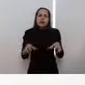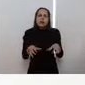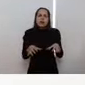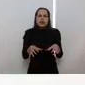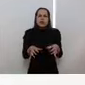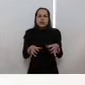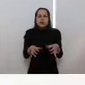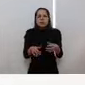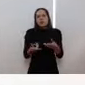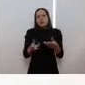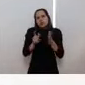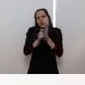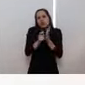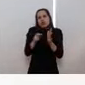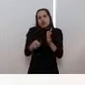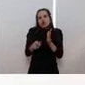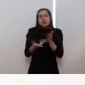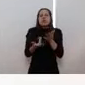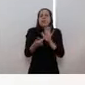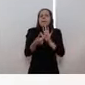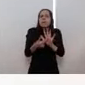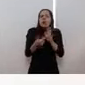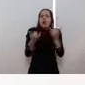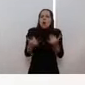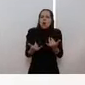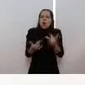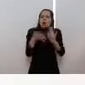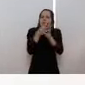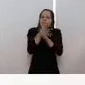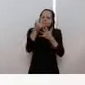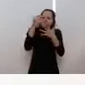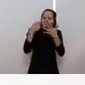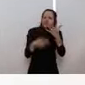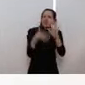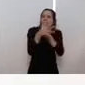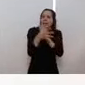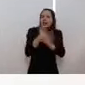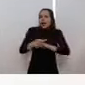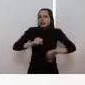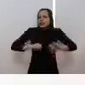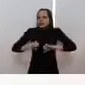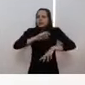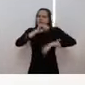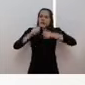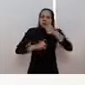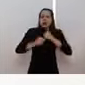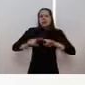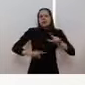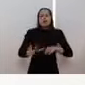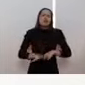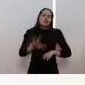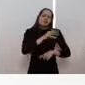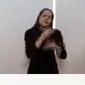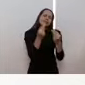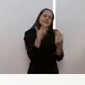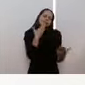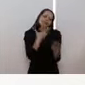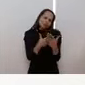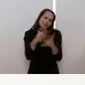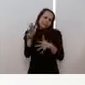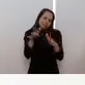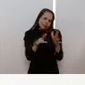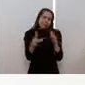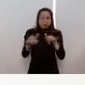para demostrarle a ustedes el día de hoy de la gestión de la subdirección administrativa a todos muchas gracias por acompañarnos